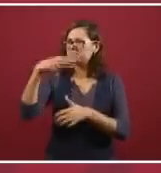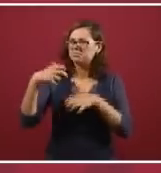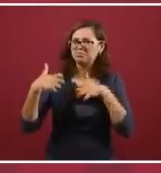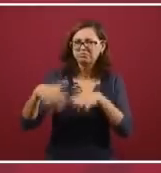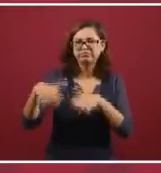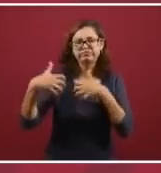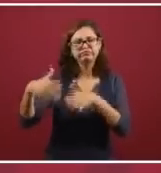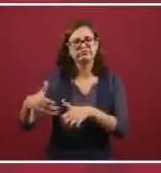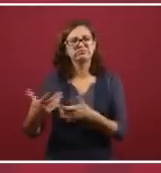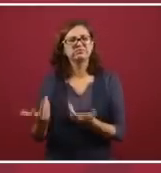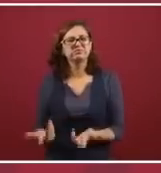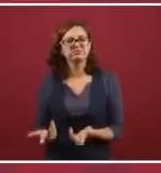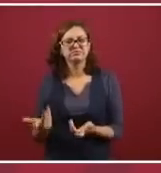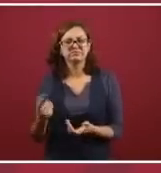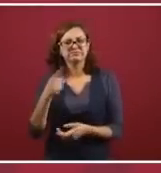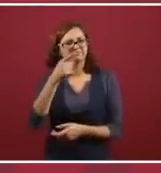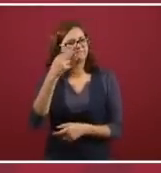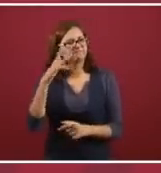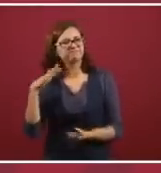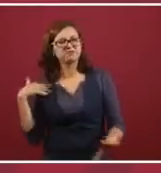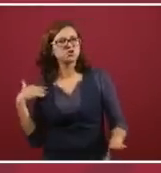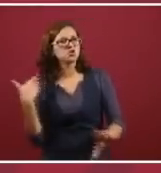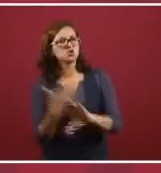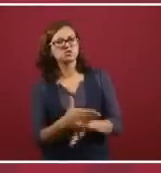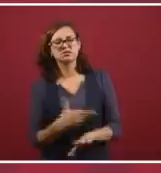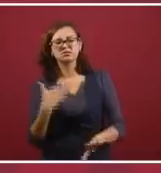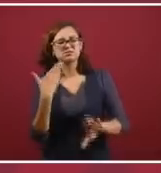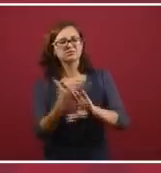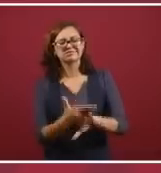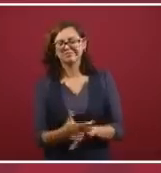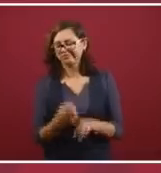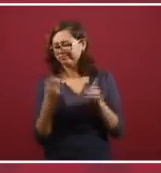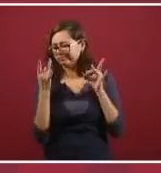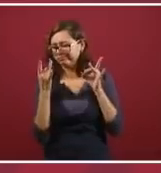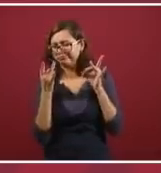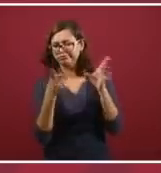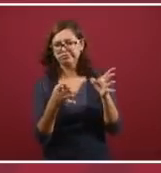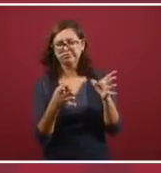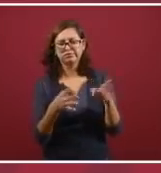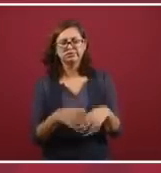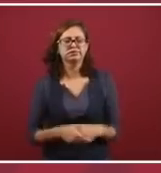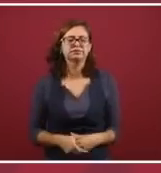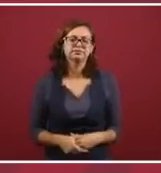en contra del gobierno, ya no lo querían.